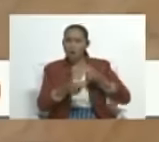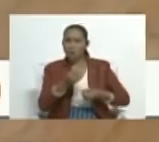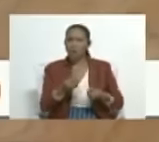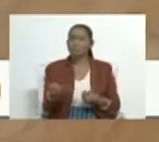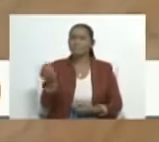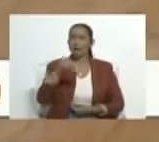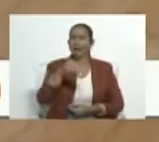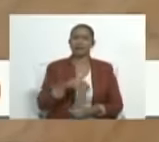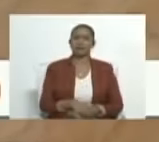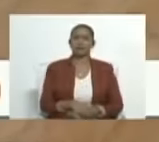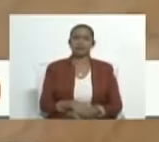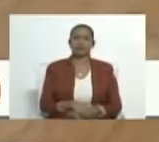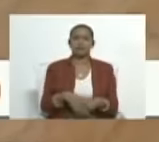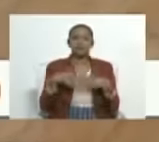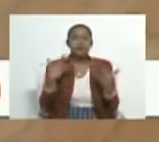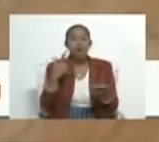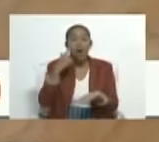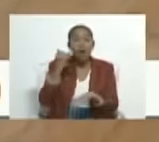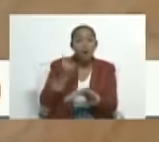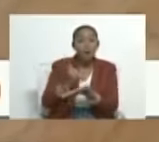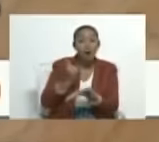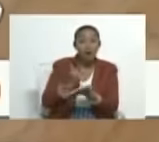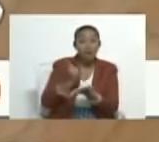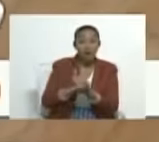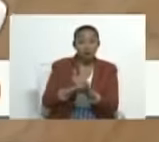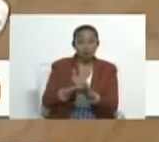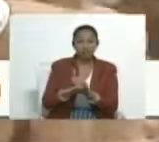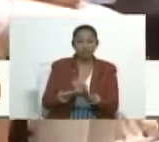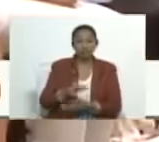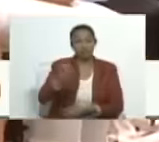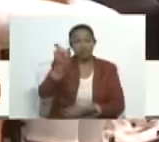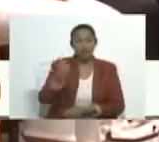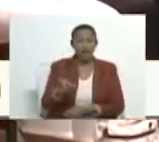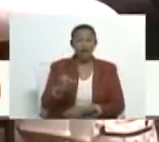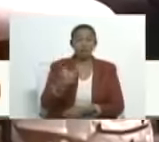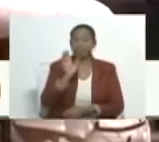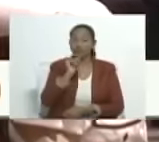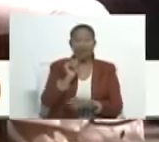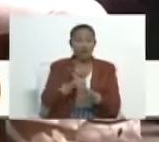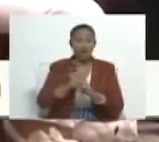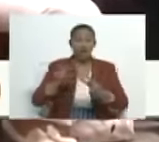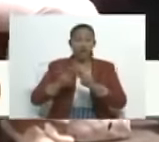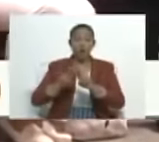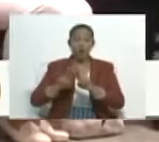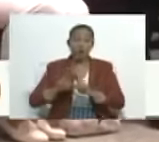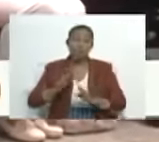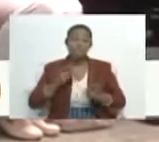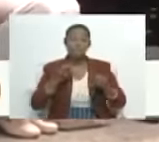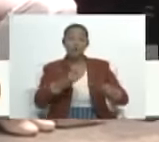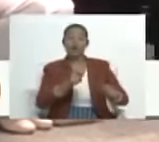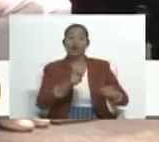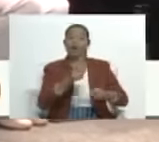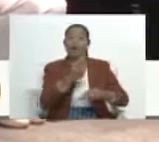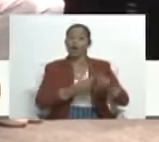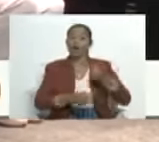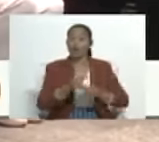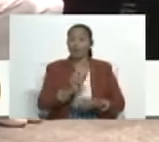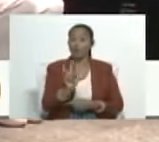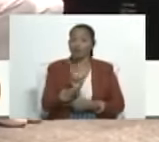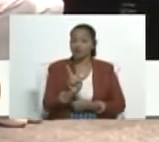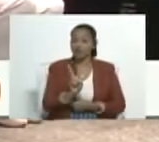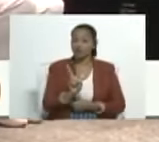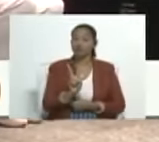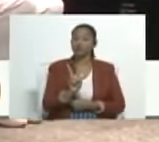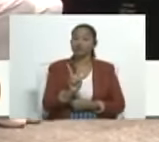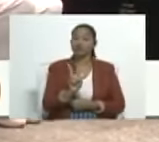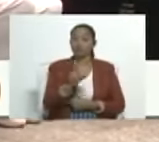prueba ese grosero e inmoral bloqueo económico contra Venezuela, es la determinación de este pueblo